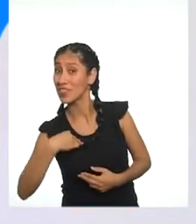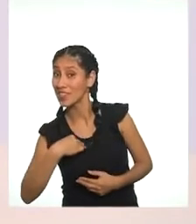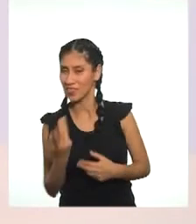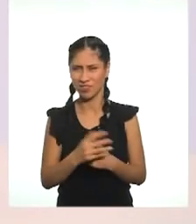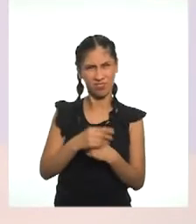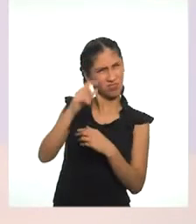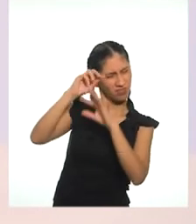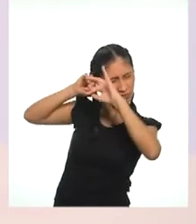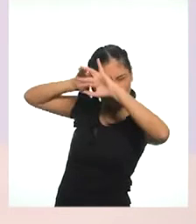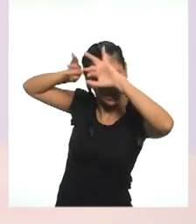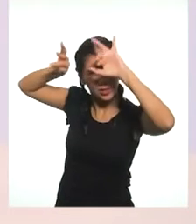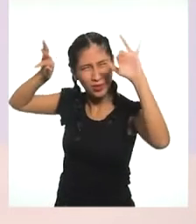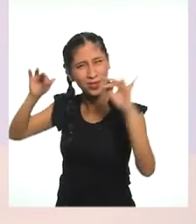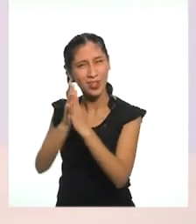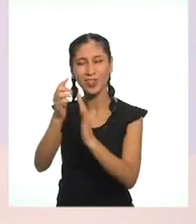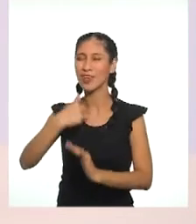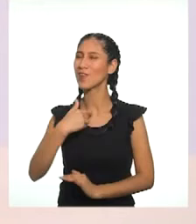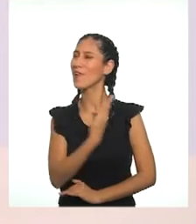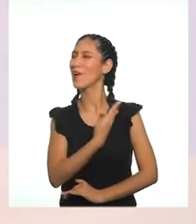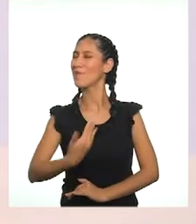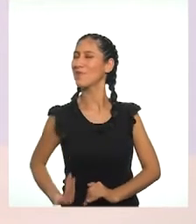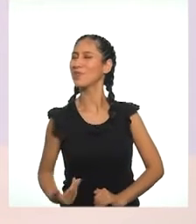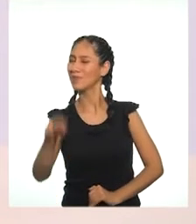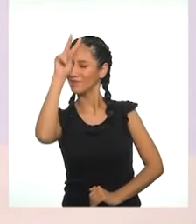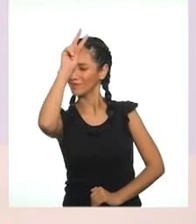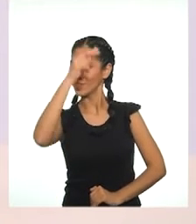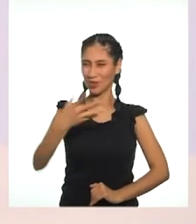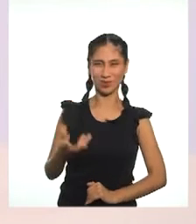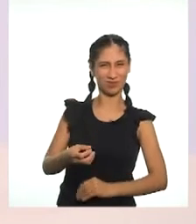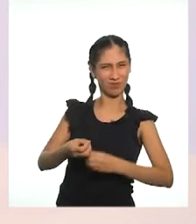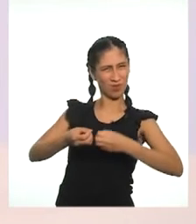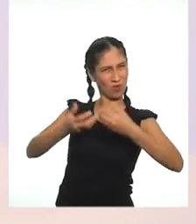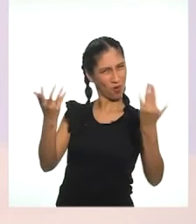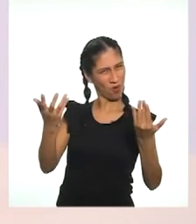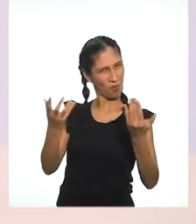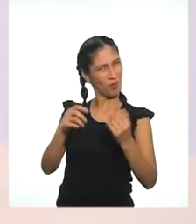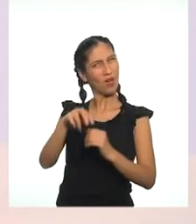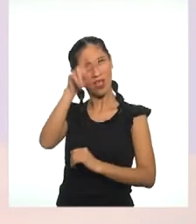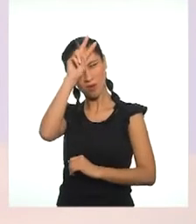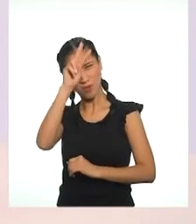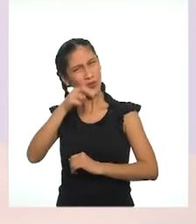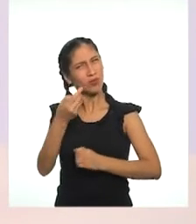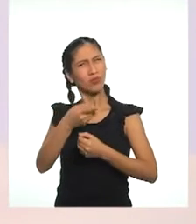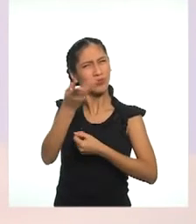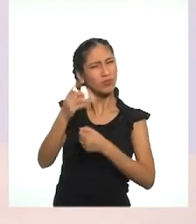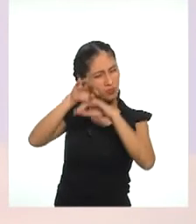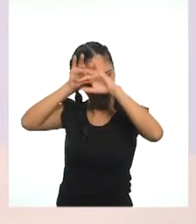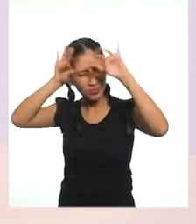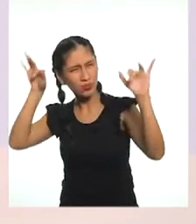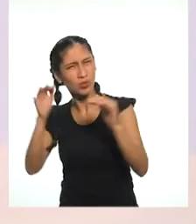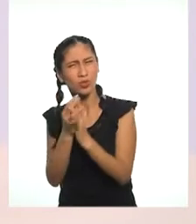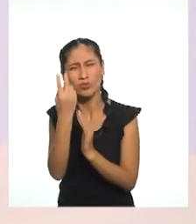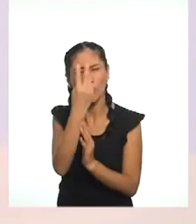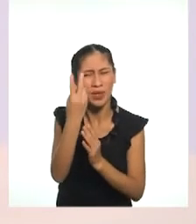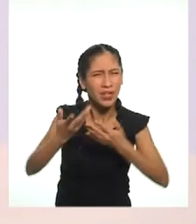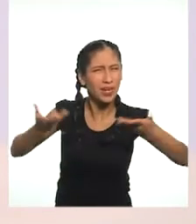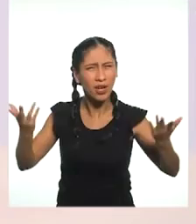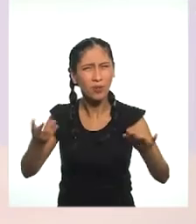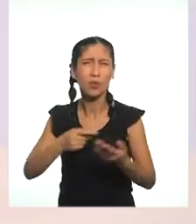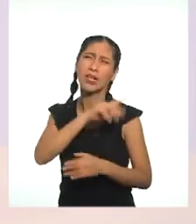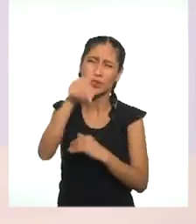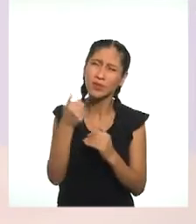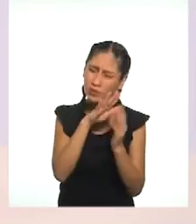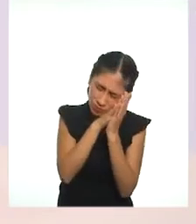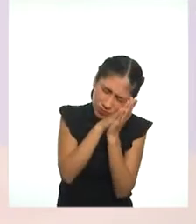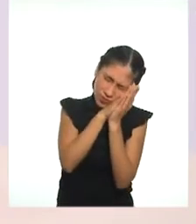soñaste? Soñé que era el presidente del Perú. ¿Cómo era el Perú de tus sueños? Pues no me dejaron ver mucho porque